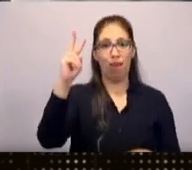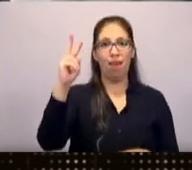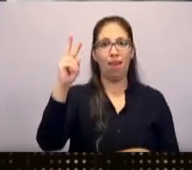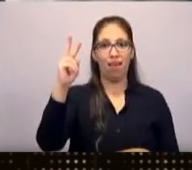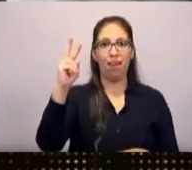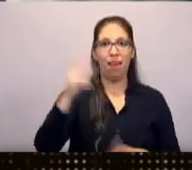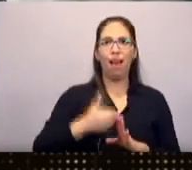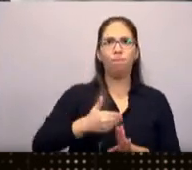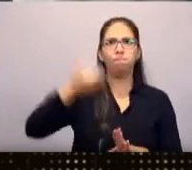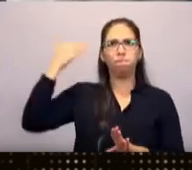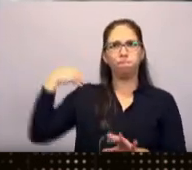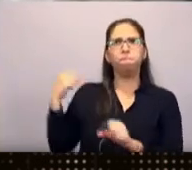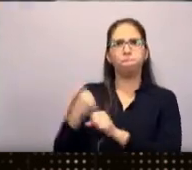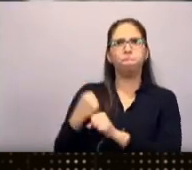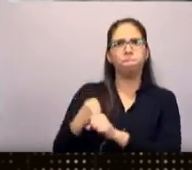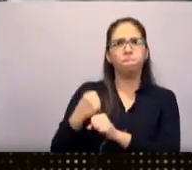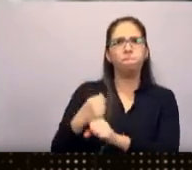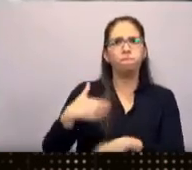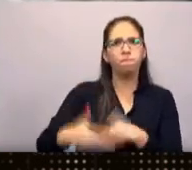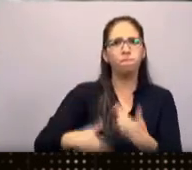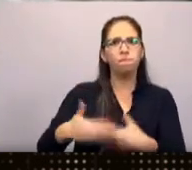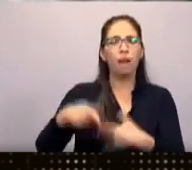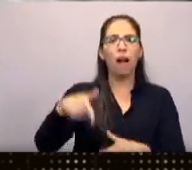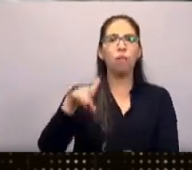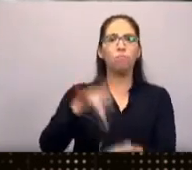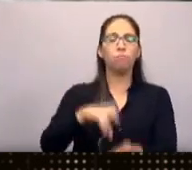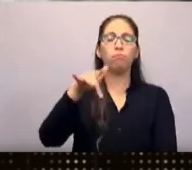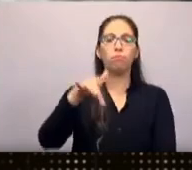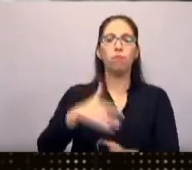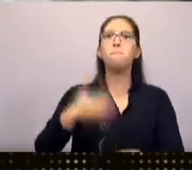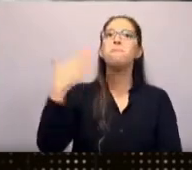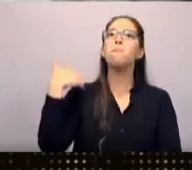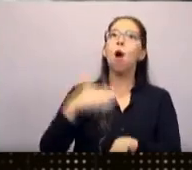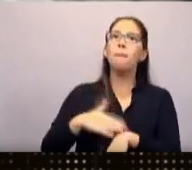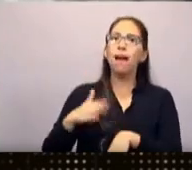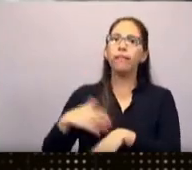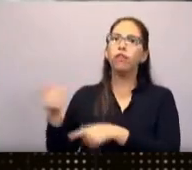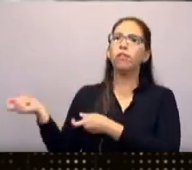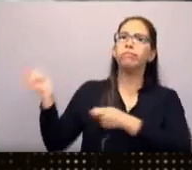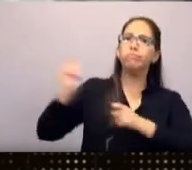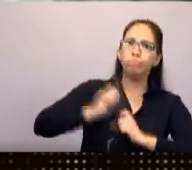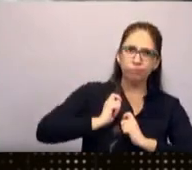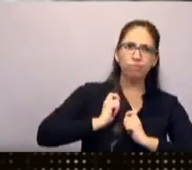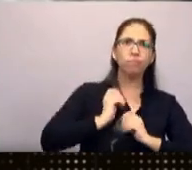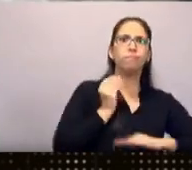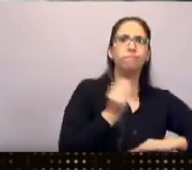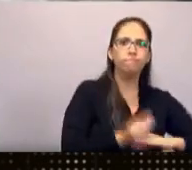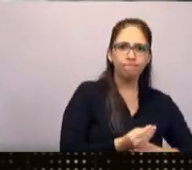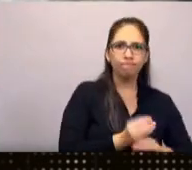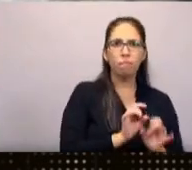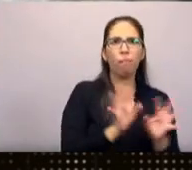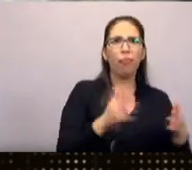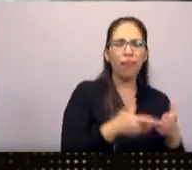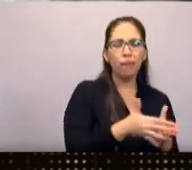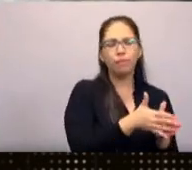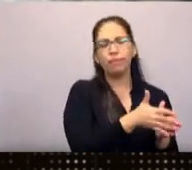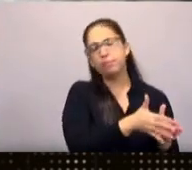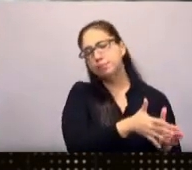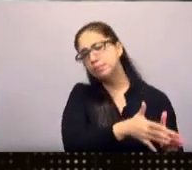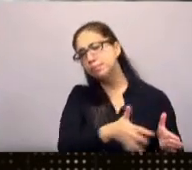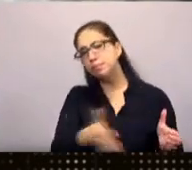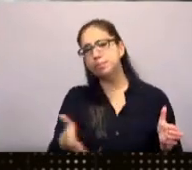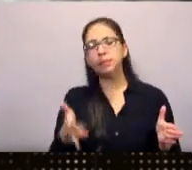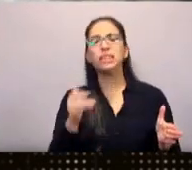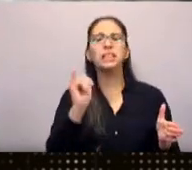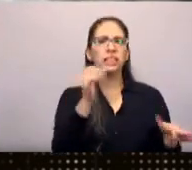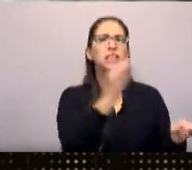porque a nosotros nos tocó asumir en esa situación nos tocó pasar la pandemia y dijimos igual Es cierto que